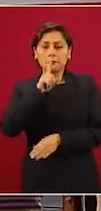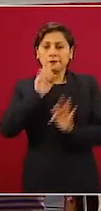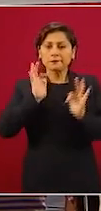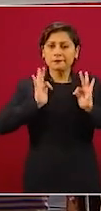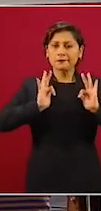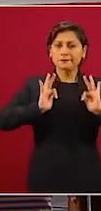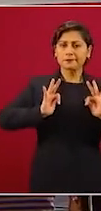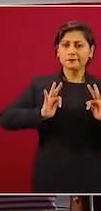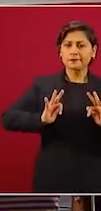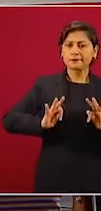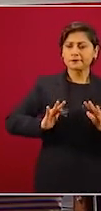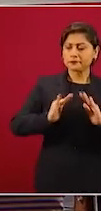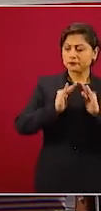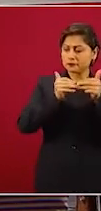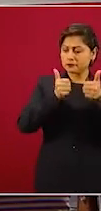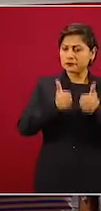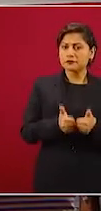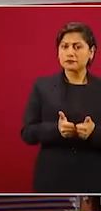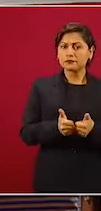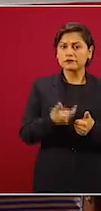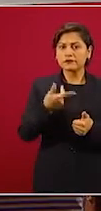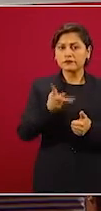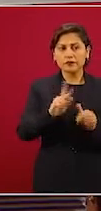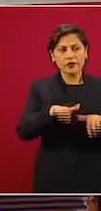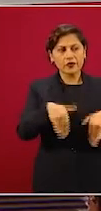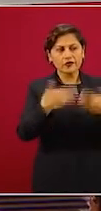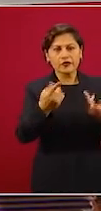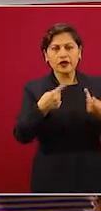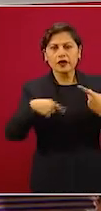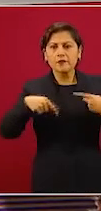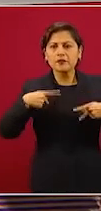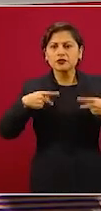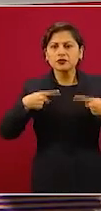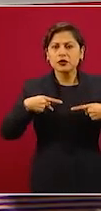y los que no cobran